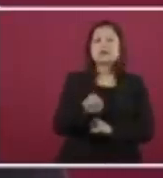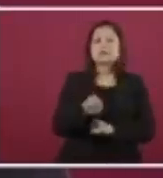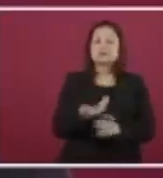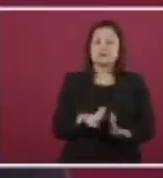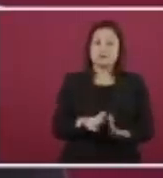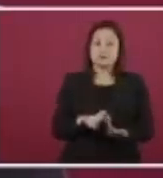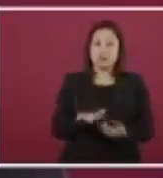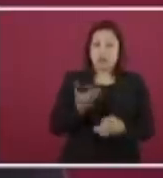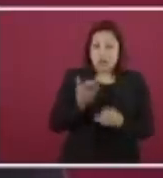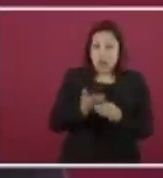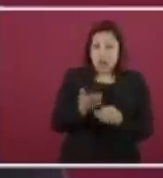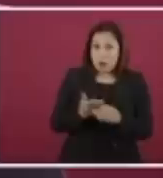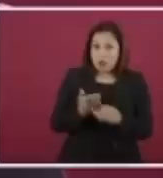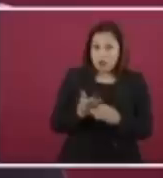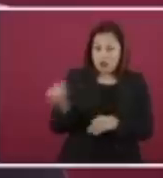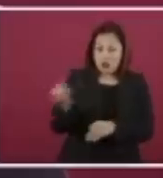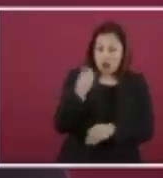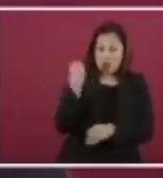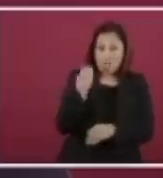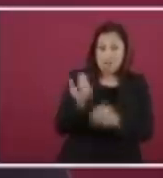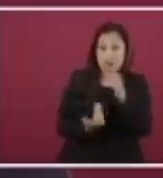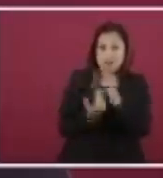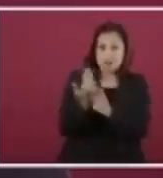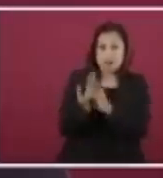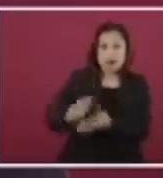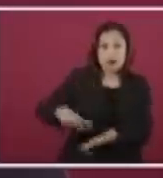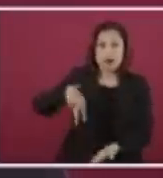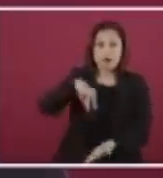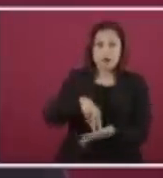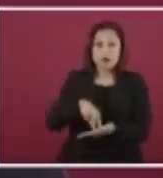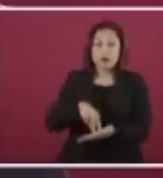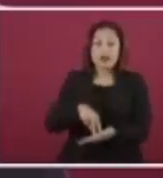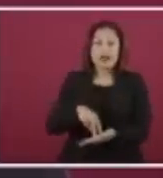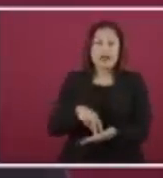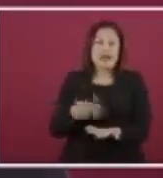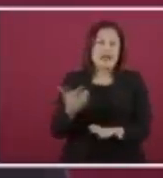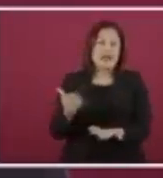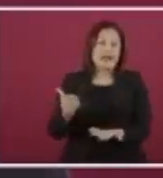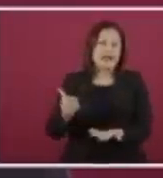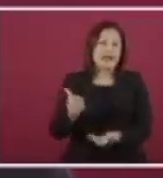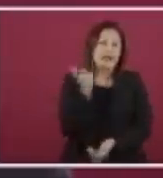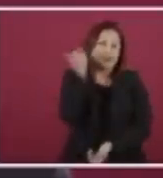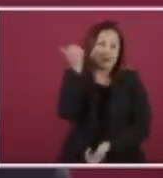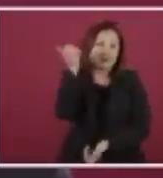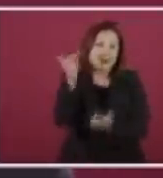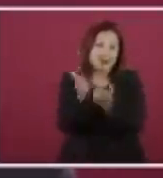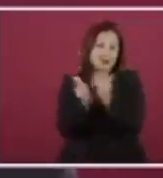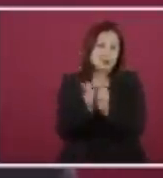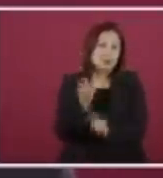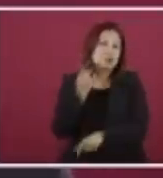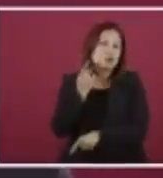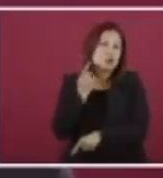con propósitos partidistas o de